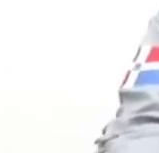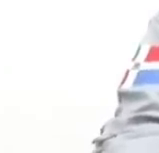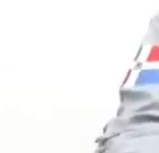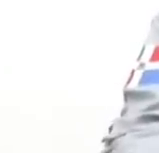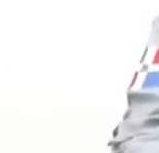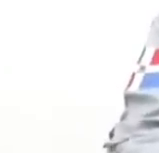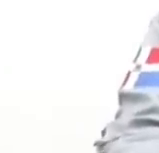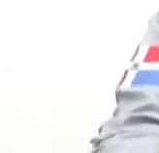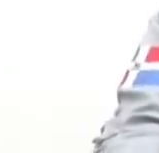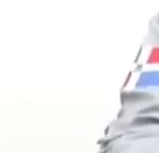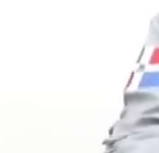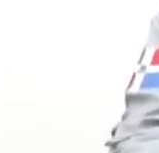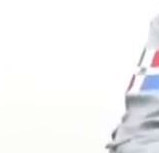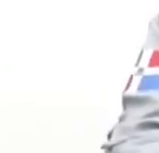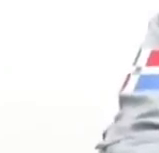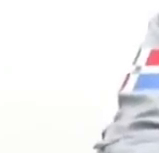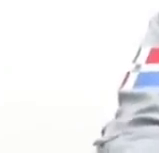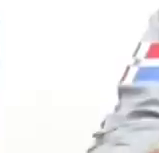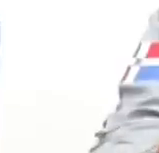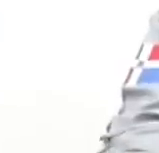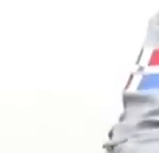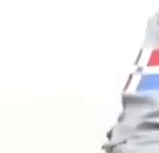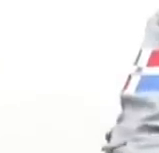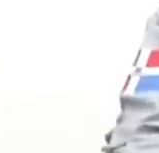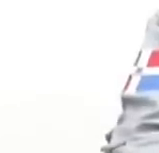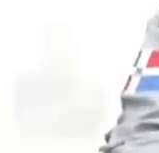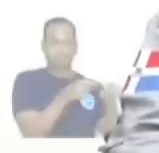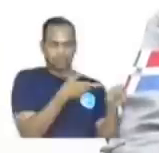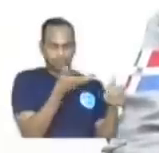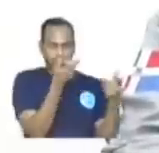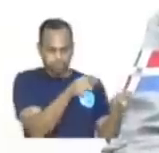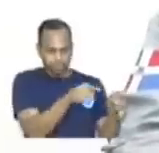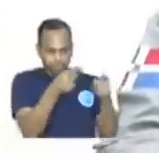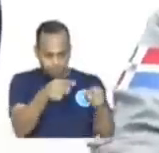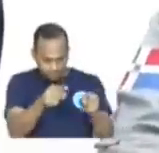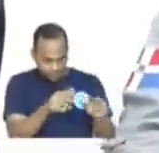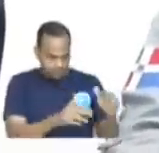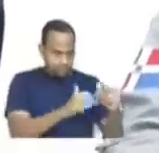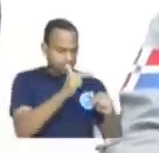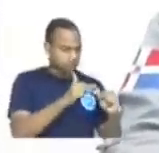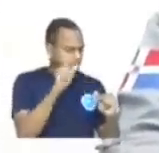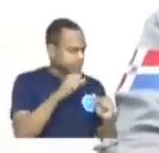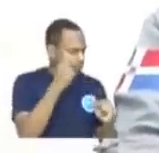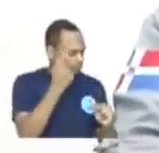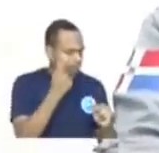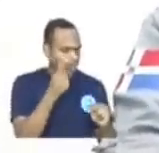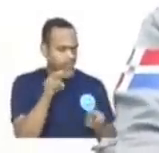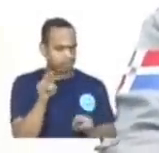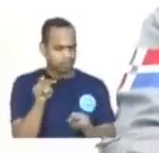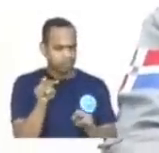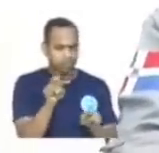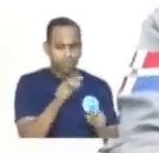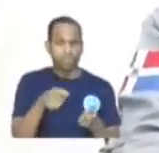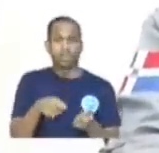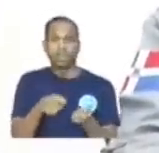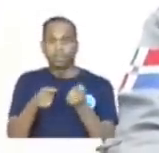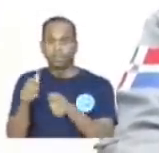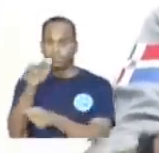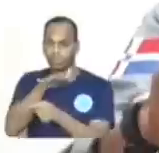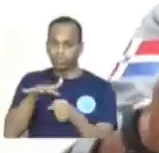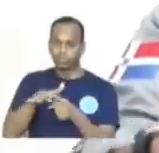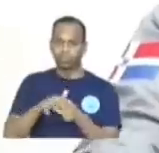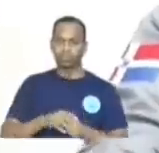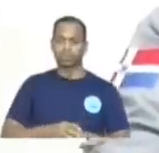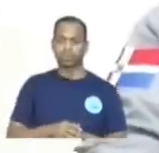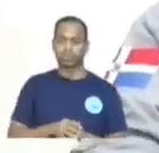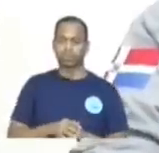ordenamiento urbano, el ordenamiento territorial es una realidad que debemos observarlo a través de todas las distintas alcaldías que están en el país, no solamente